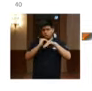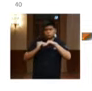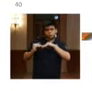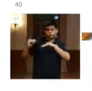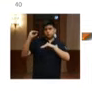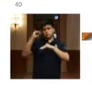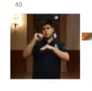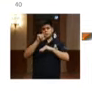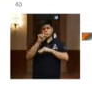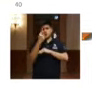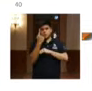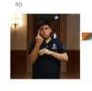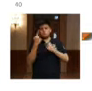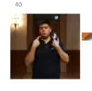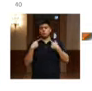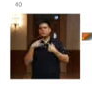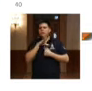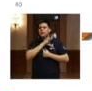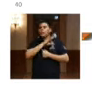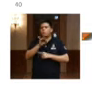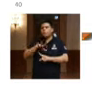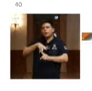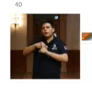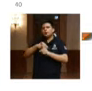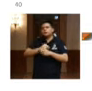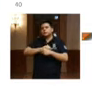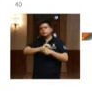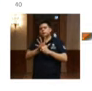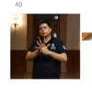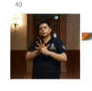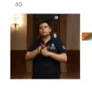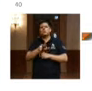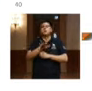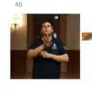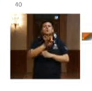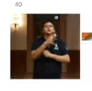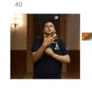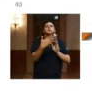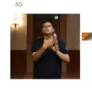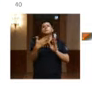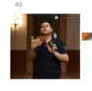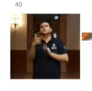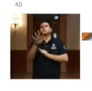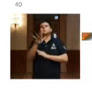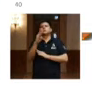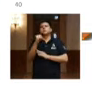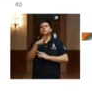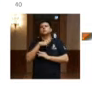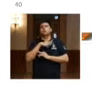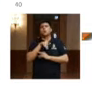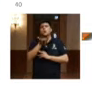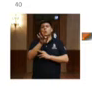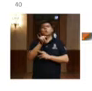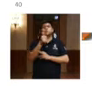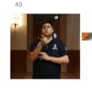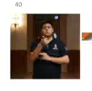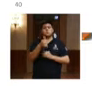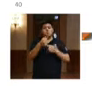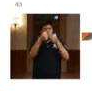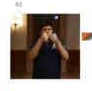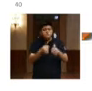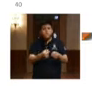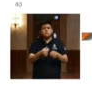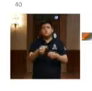y 21 casos sospechosos. En el de 45 a 59 tenemos 46 confirmados